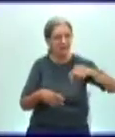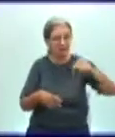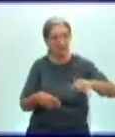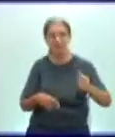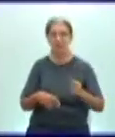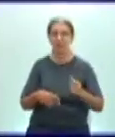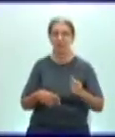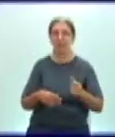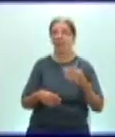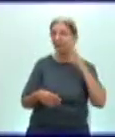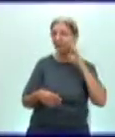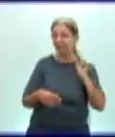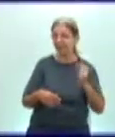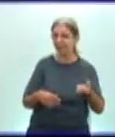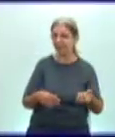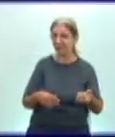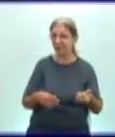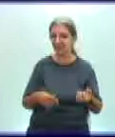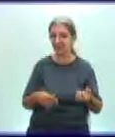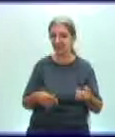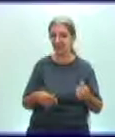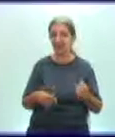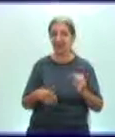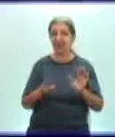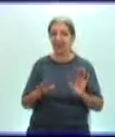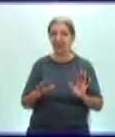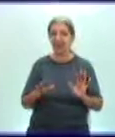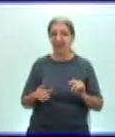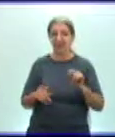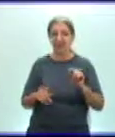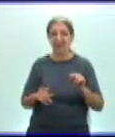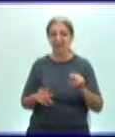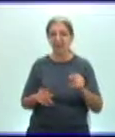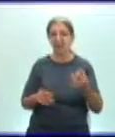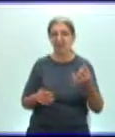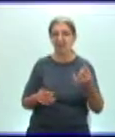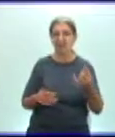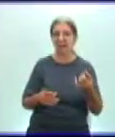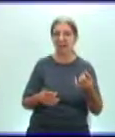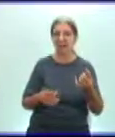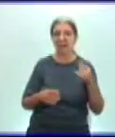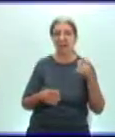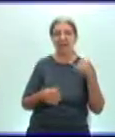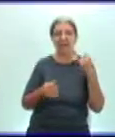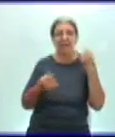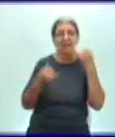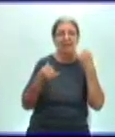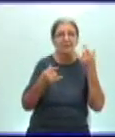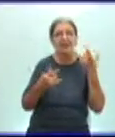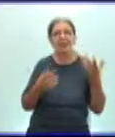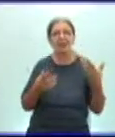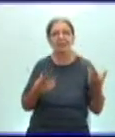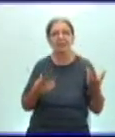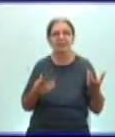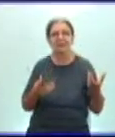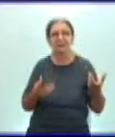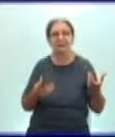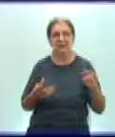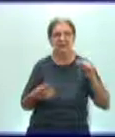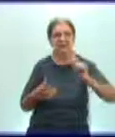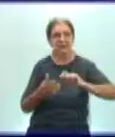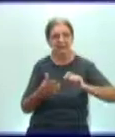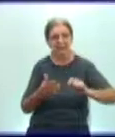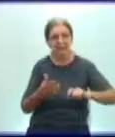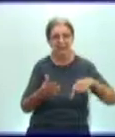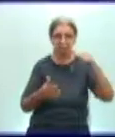Porque fíjese que su proceso de interpretación comienza aquí. Es un cuento que se escribe en nuestro continente, no